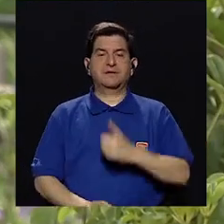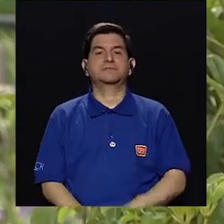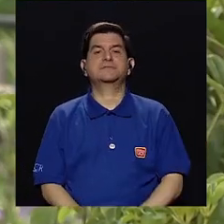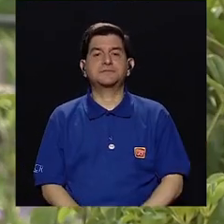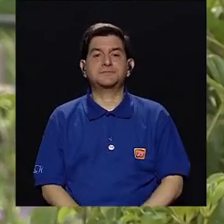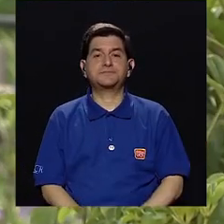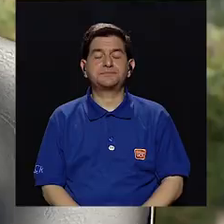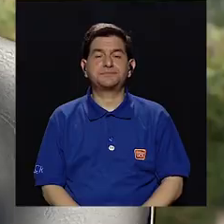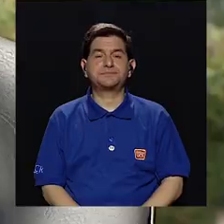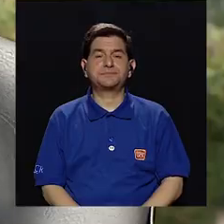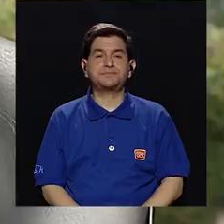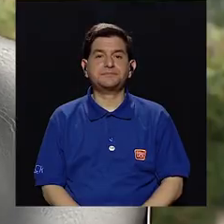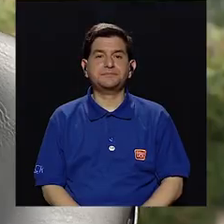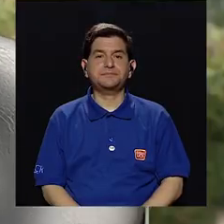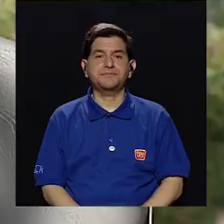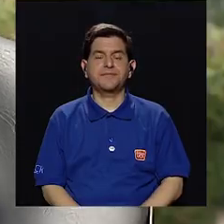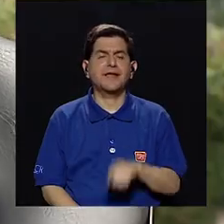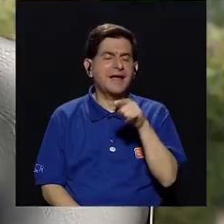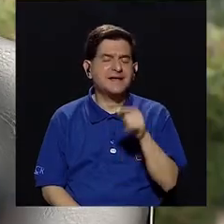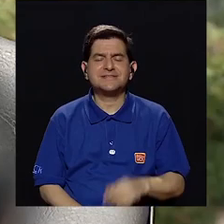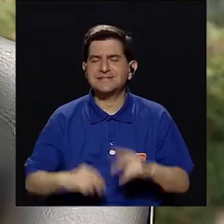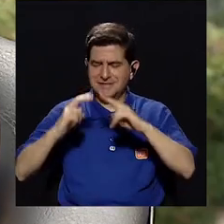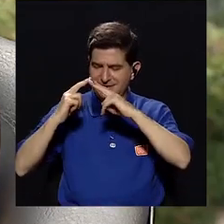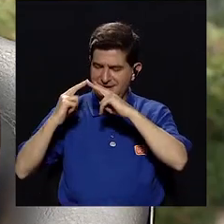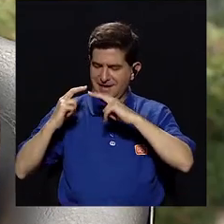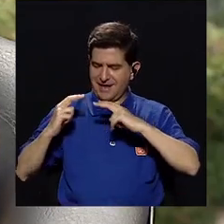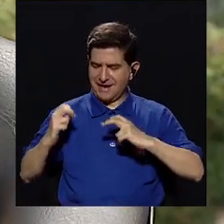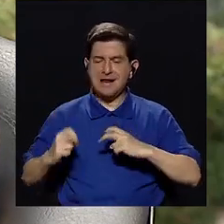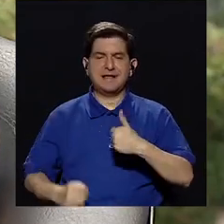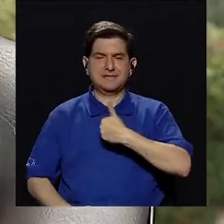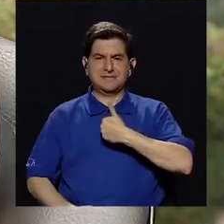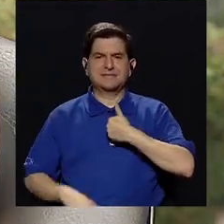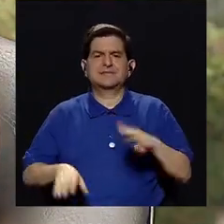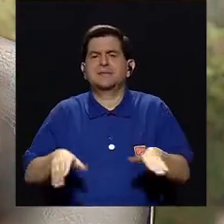entonces el autoexamen cómo vamos a realizarlo